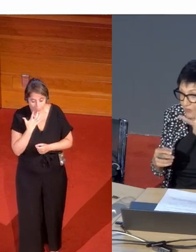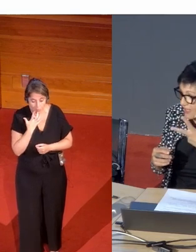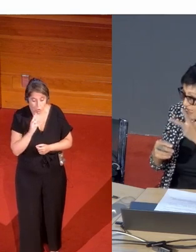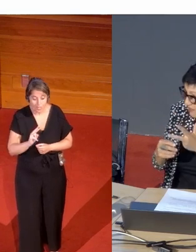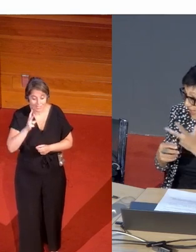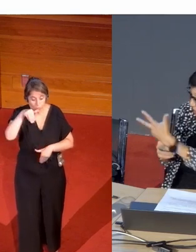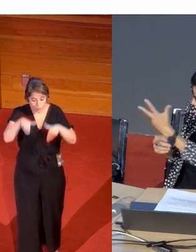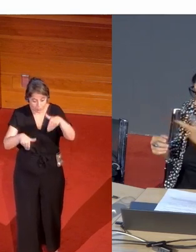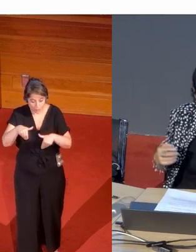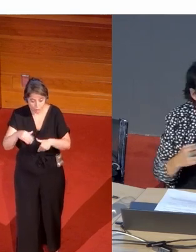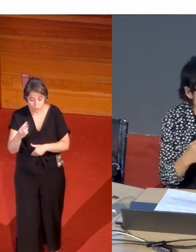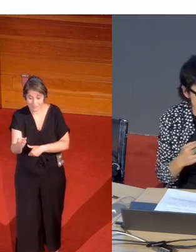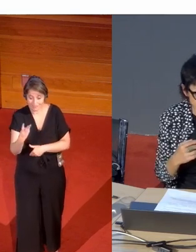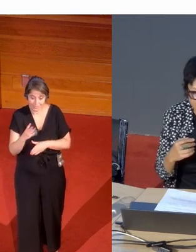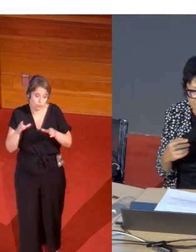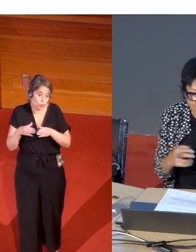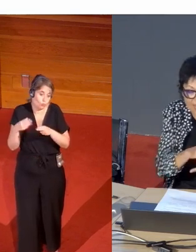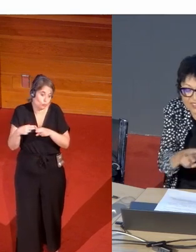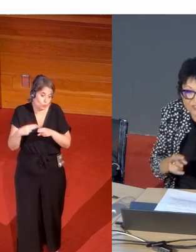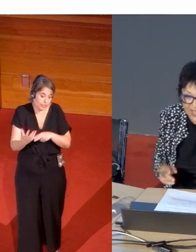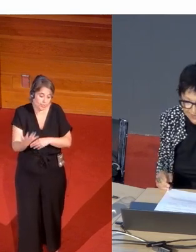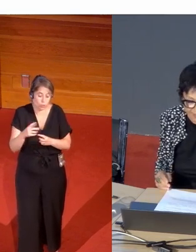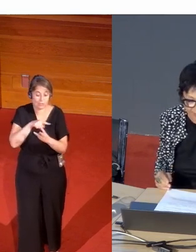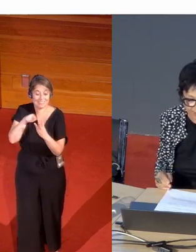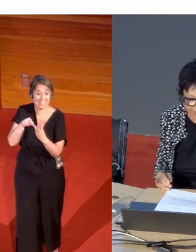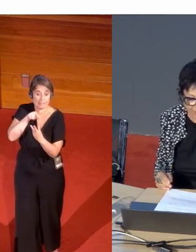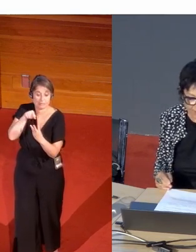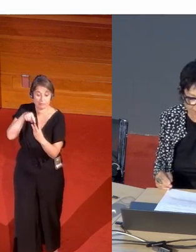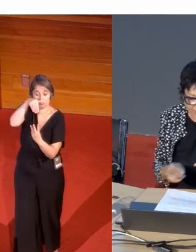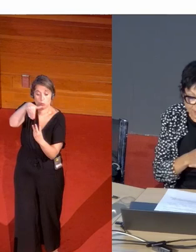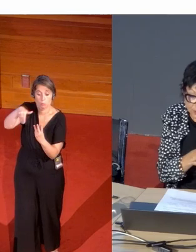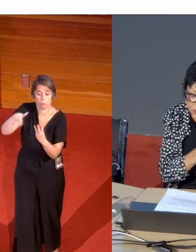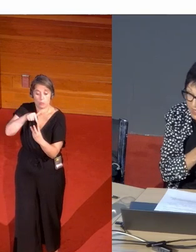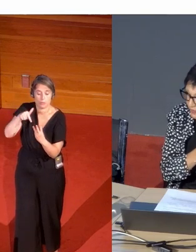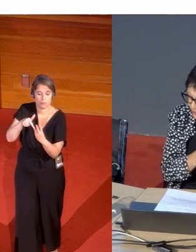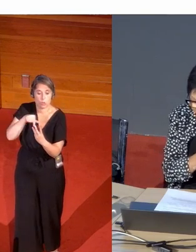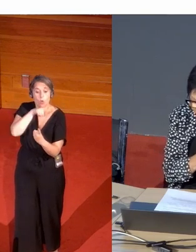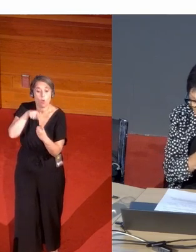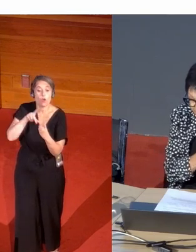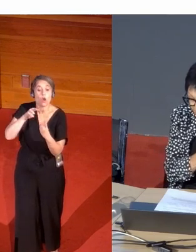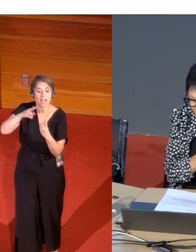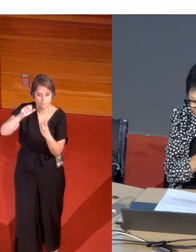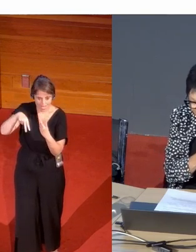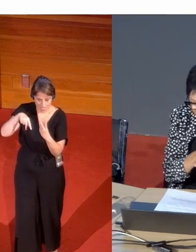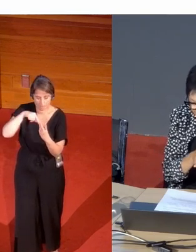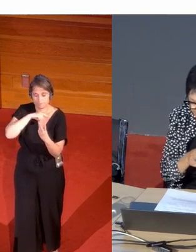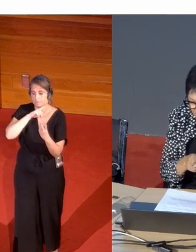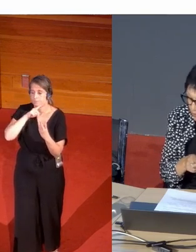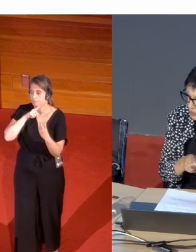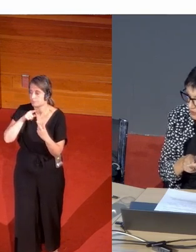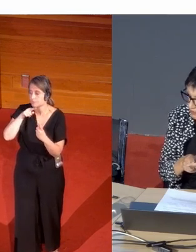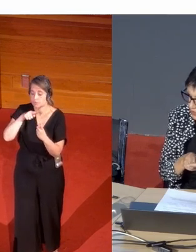segunda vuelta tres clasificados eh Por hablar así tres hay tres finalistas dice Bueno uno es lepen No el partido de lepen